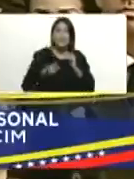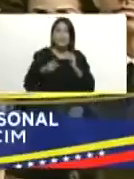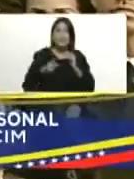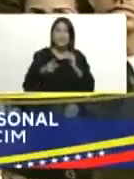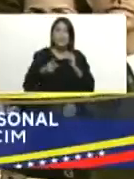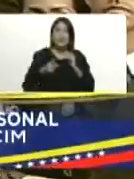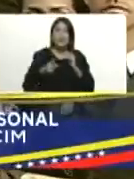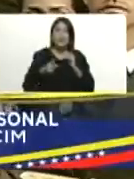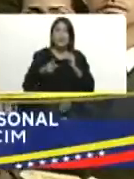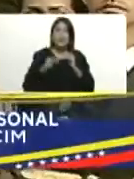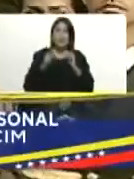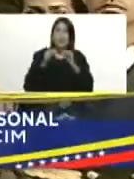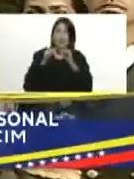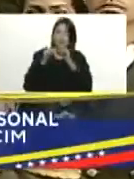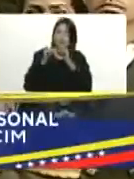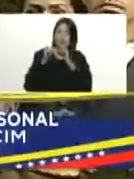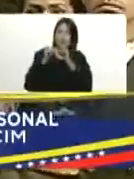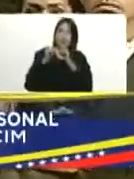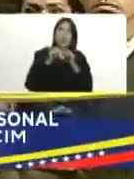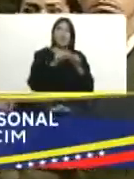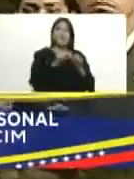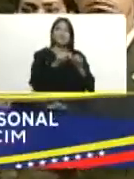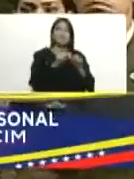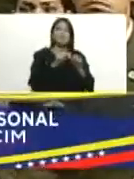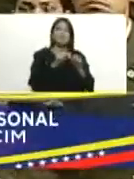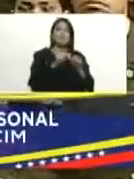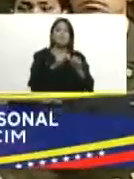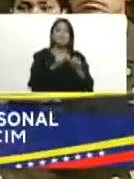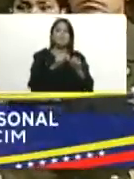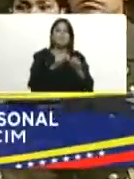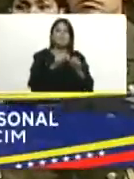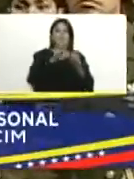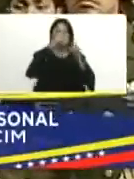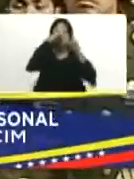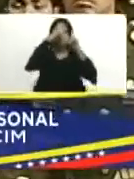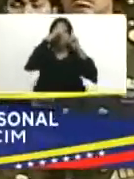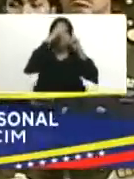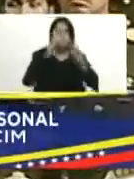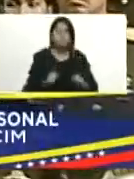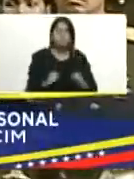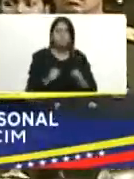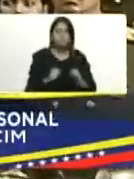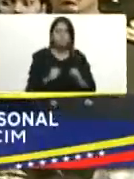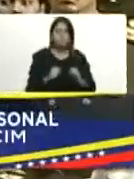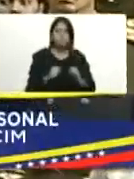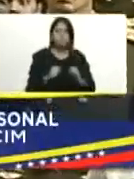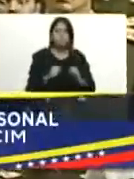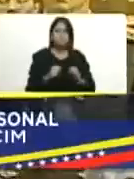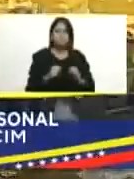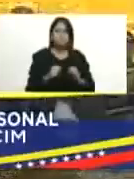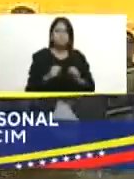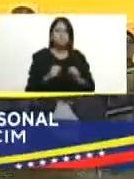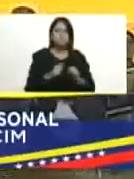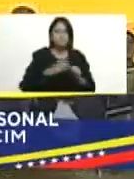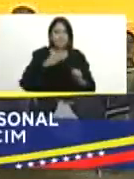en el camino del profesional impecable, honesto,